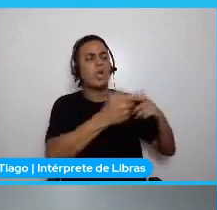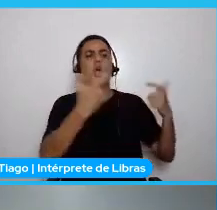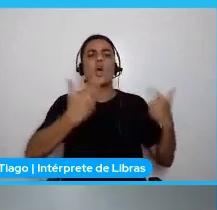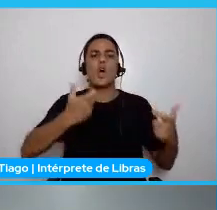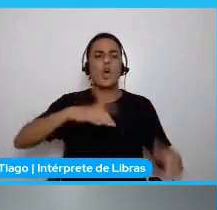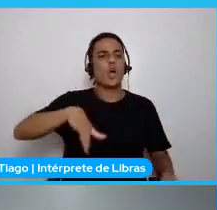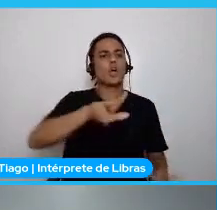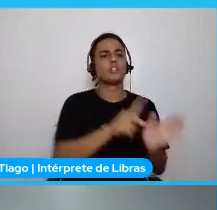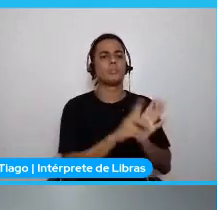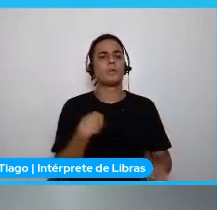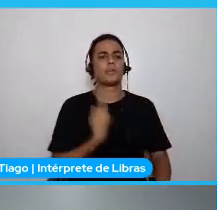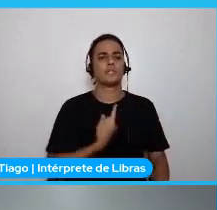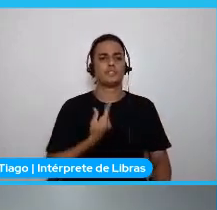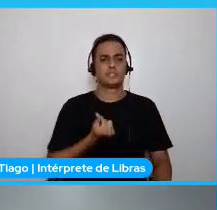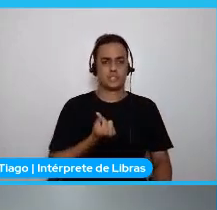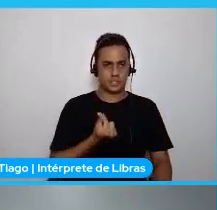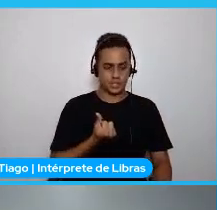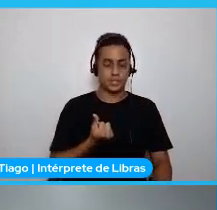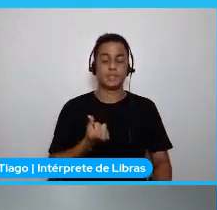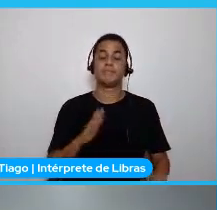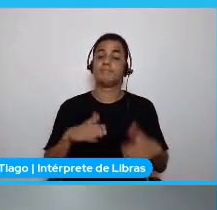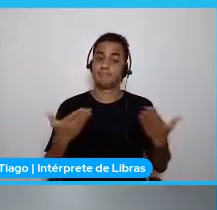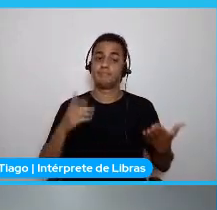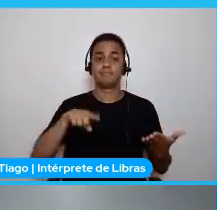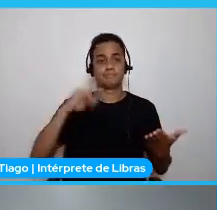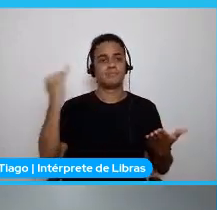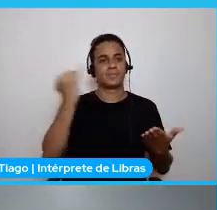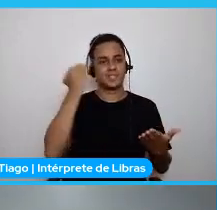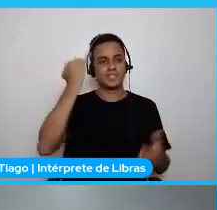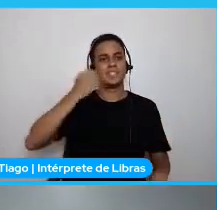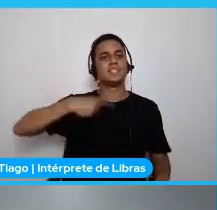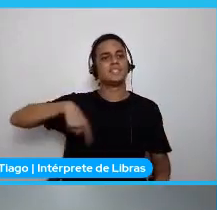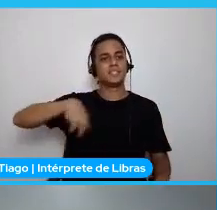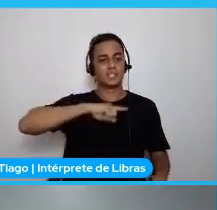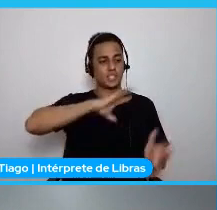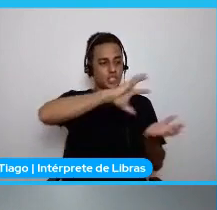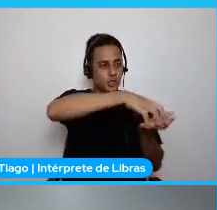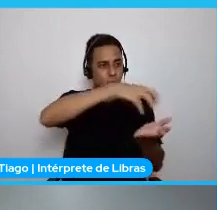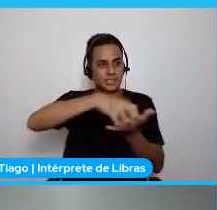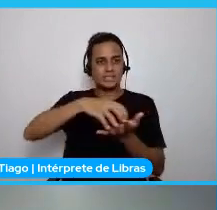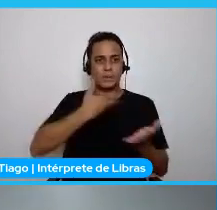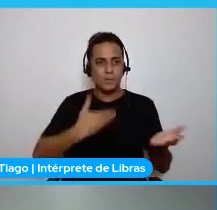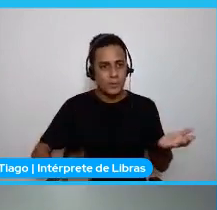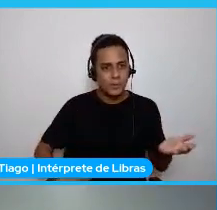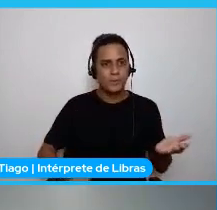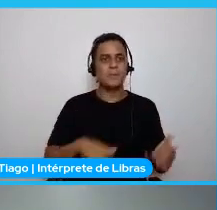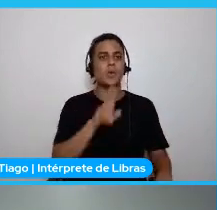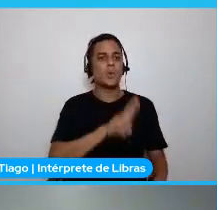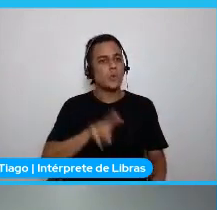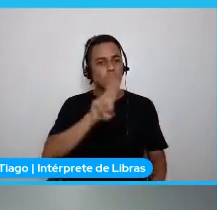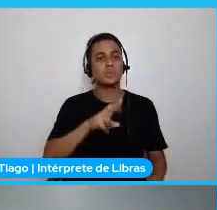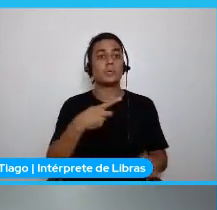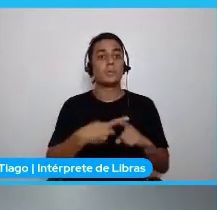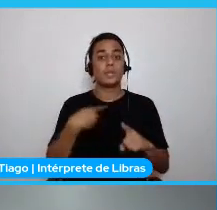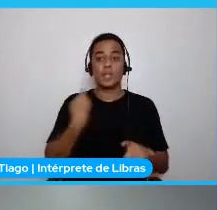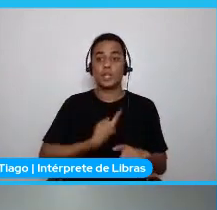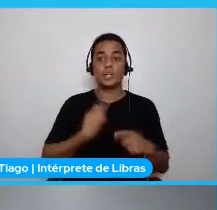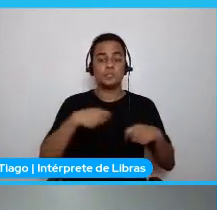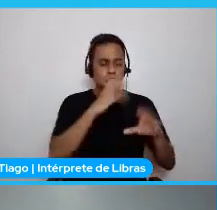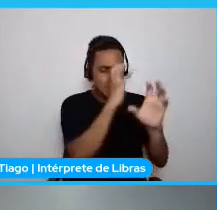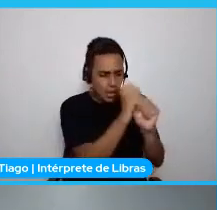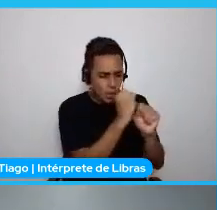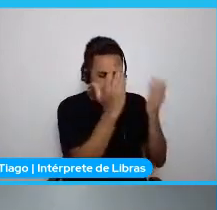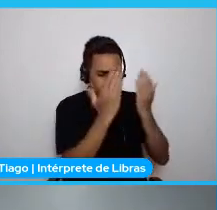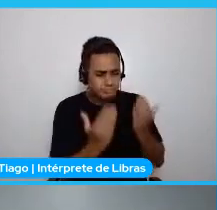dinero. Entonces, una importancia de que nuestras instituciones públicas publiquen datos abiertos es porque podemos hacer rendición de cuentas y medir el